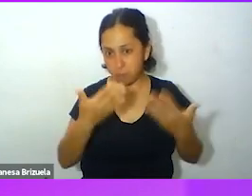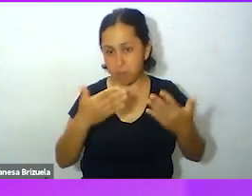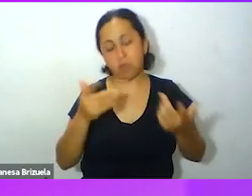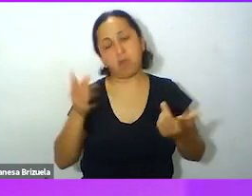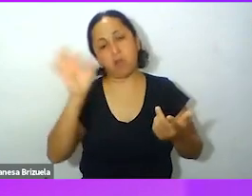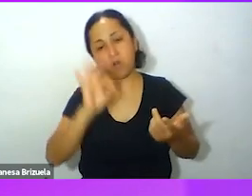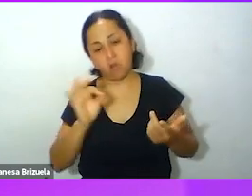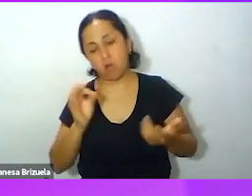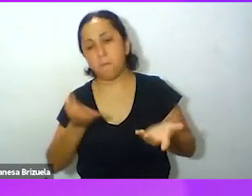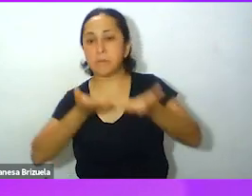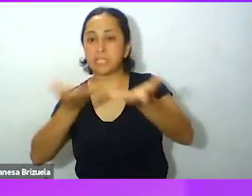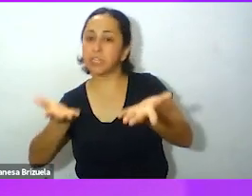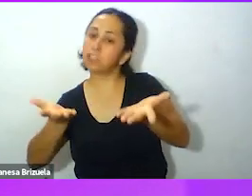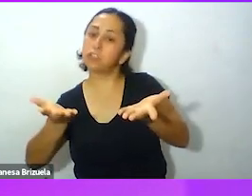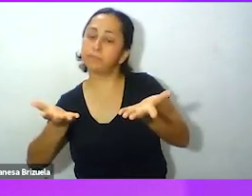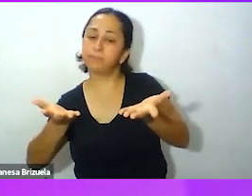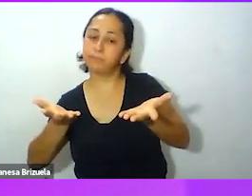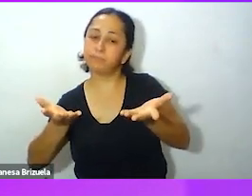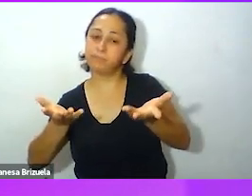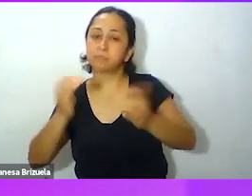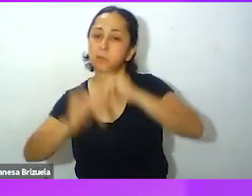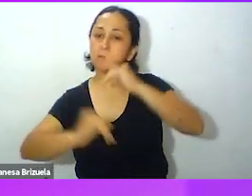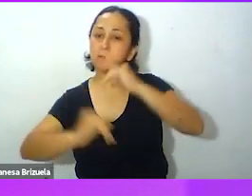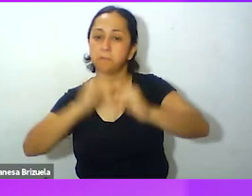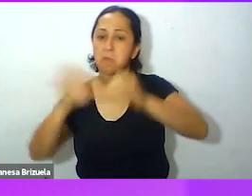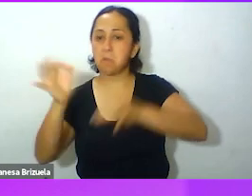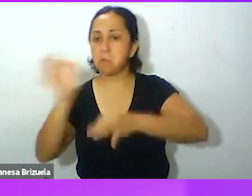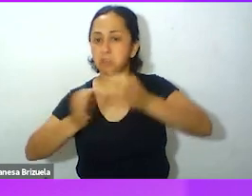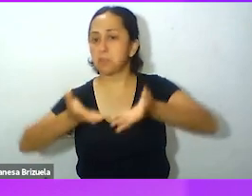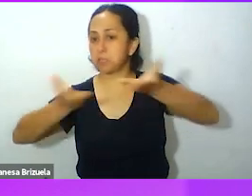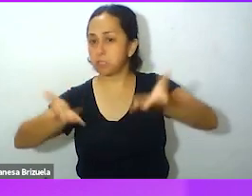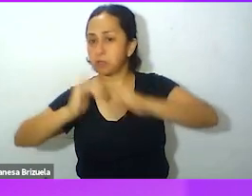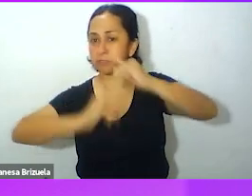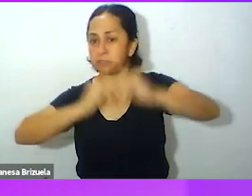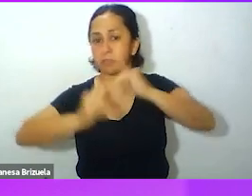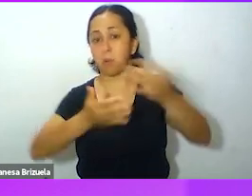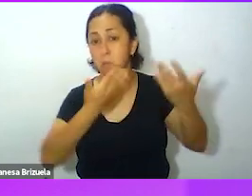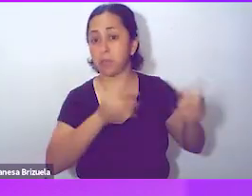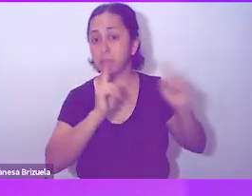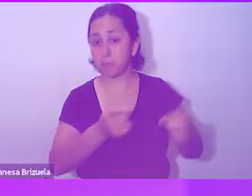o para una presentación que tengan que dar para un proyecto.